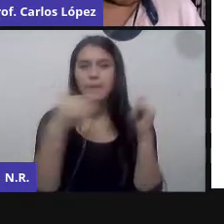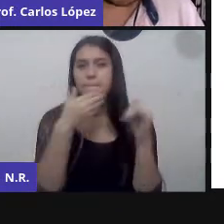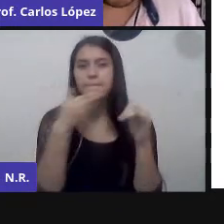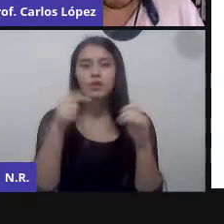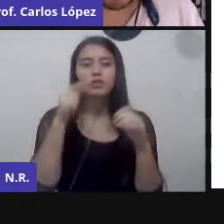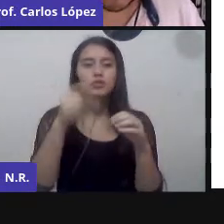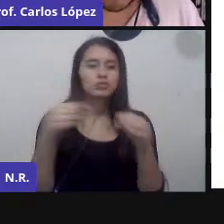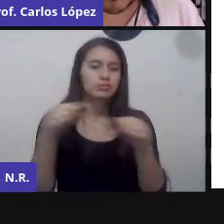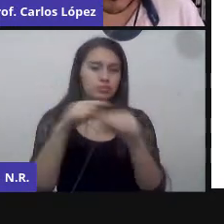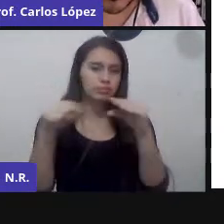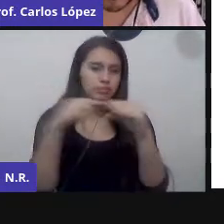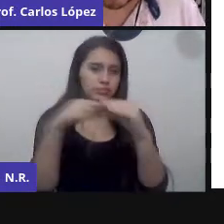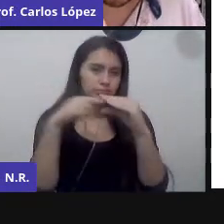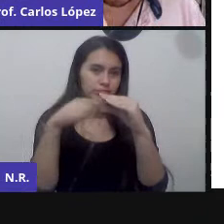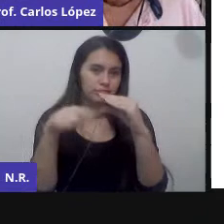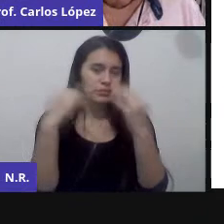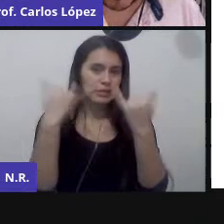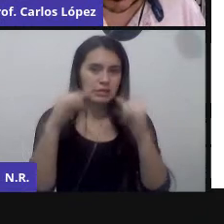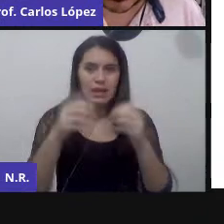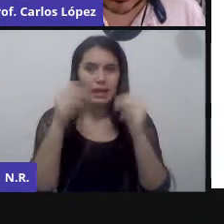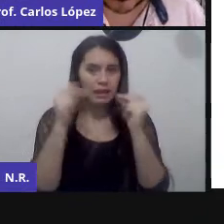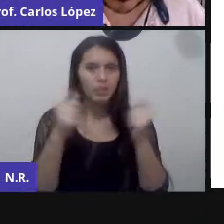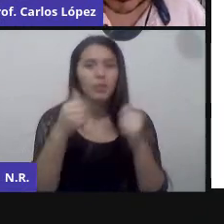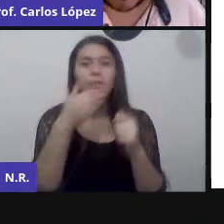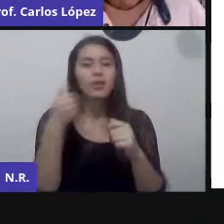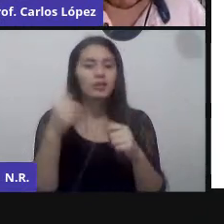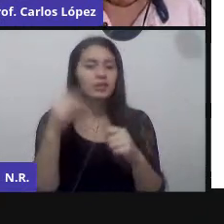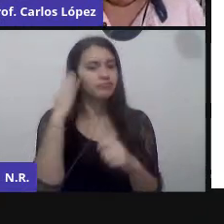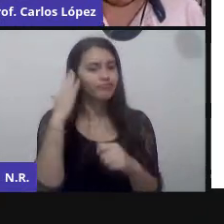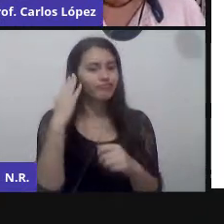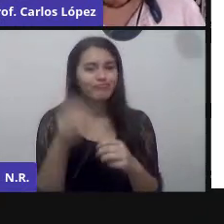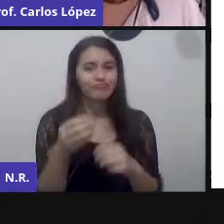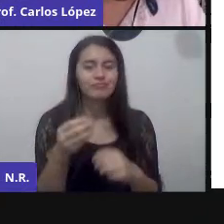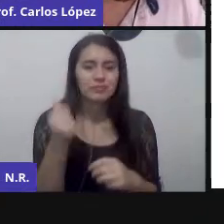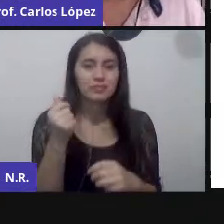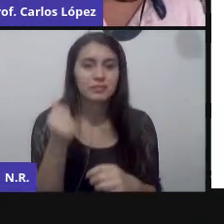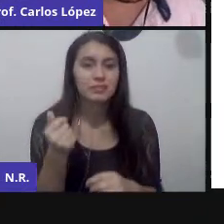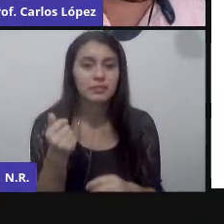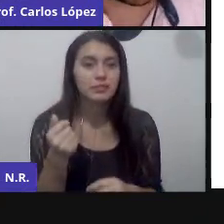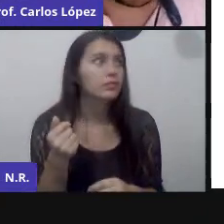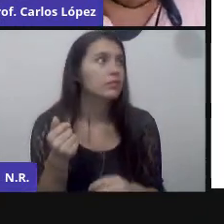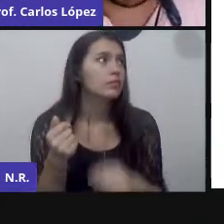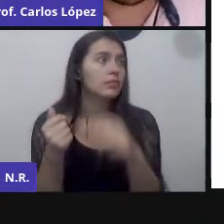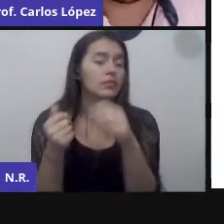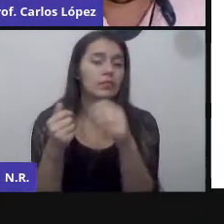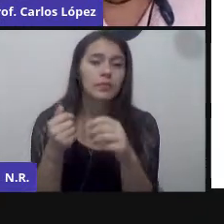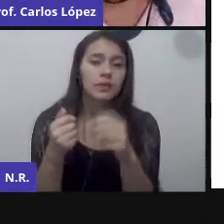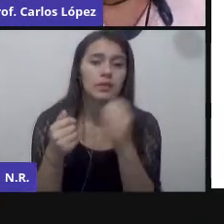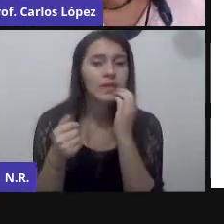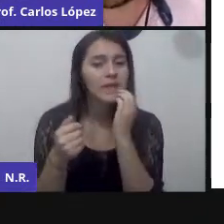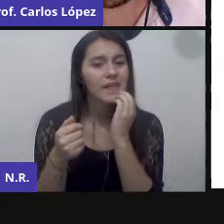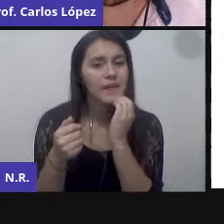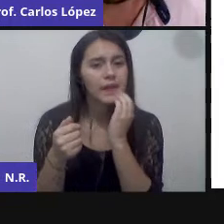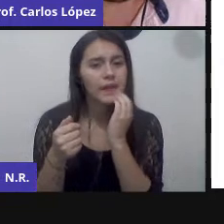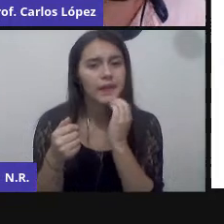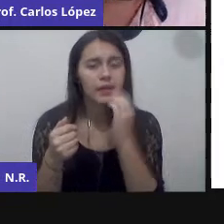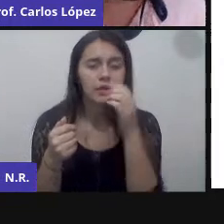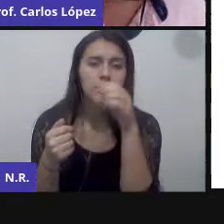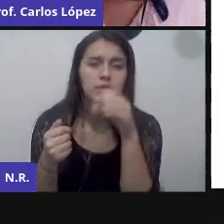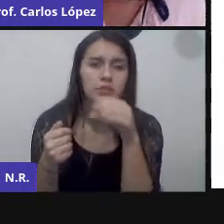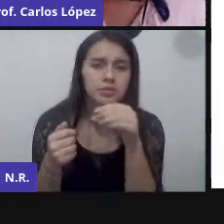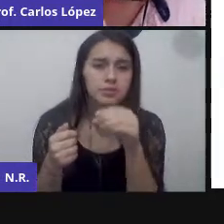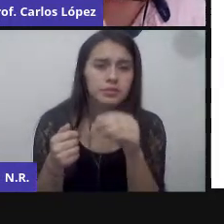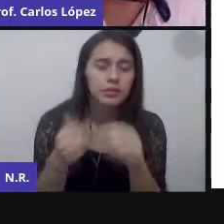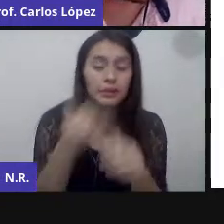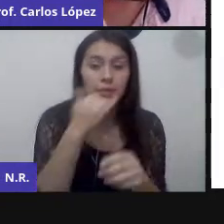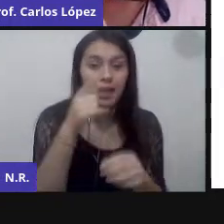de nuevo y le vas a pedir generar el código. Listo, Carlos Hernán López, generar código. Ahí me generó otro código. Entonces, ábrelo en una